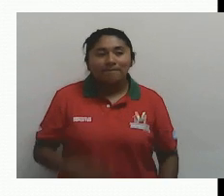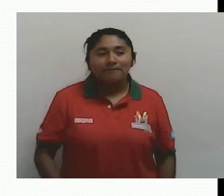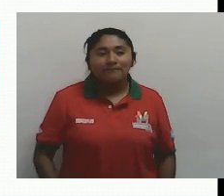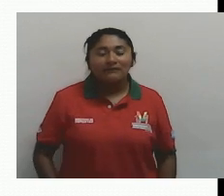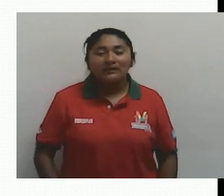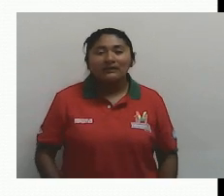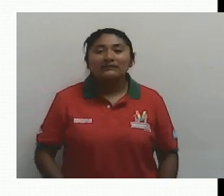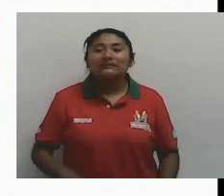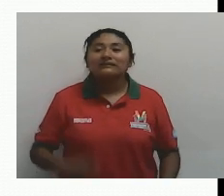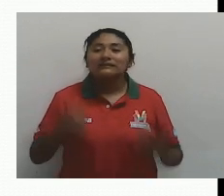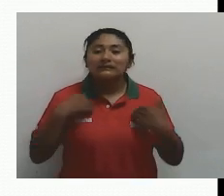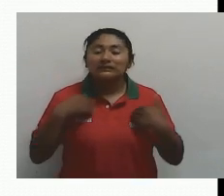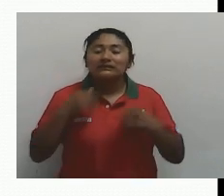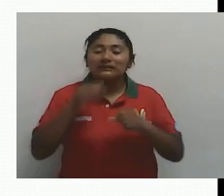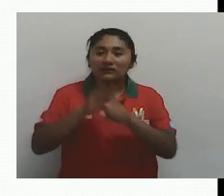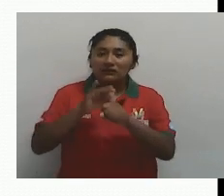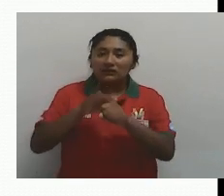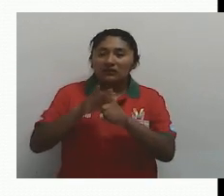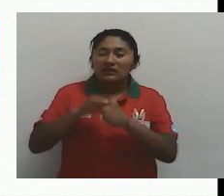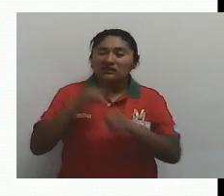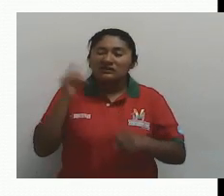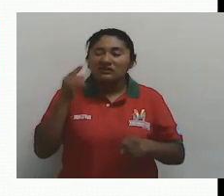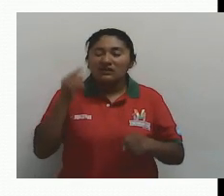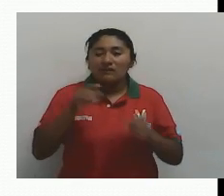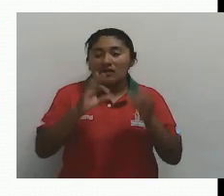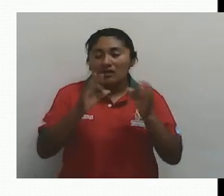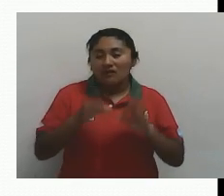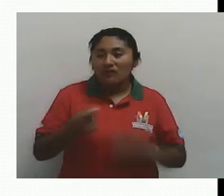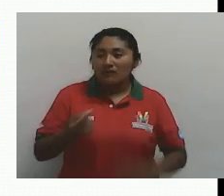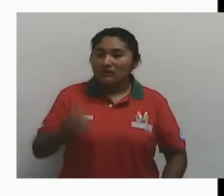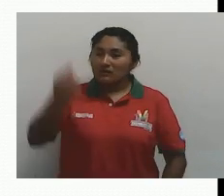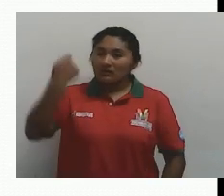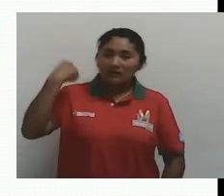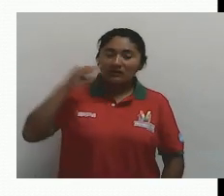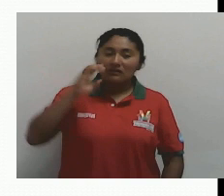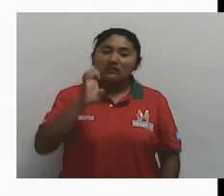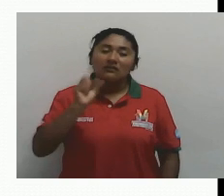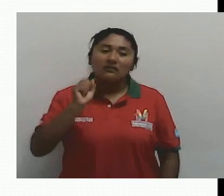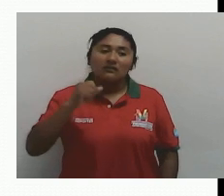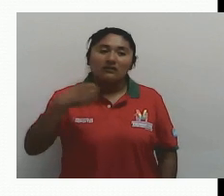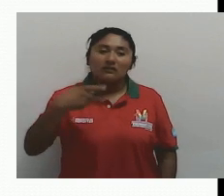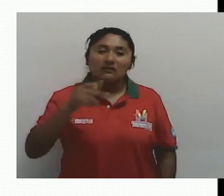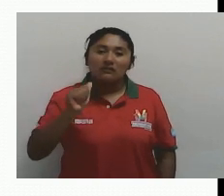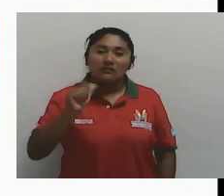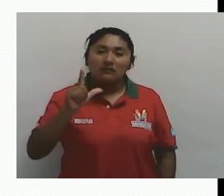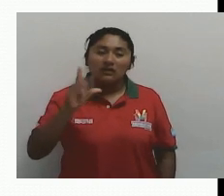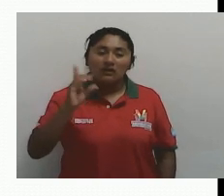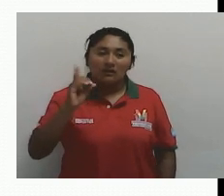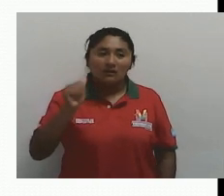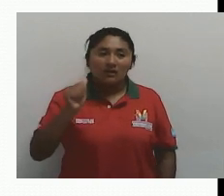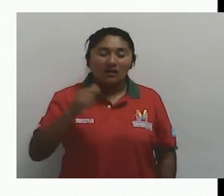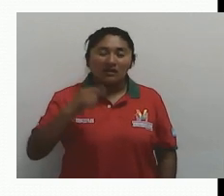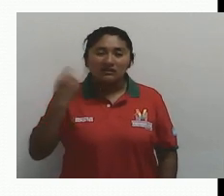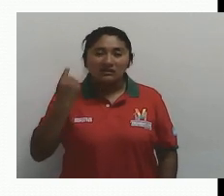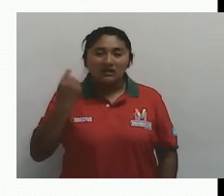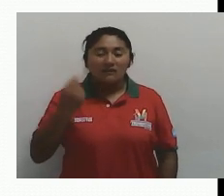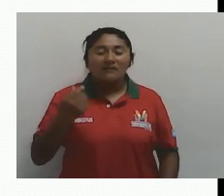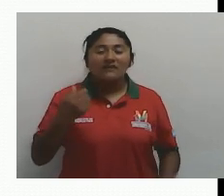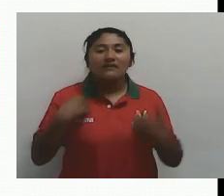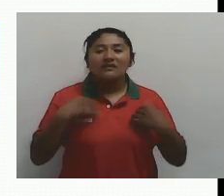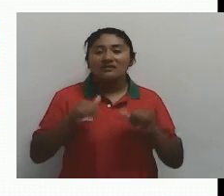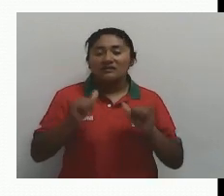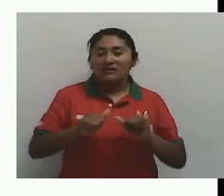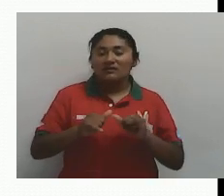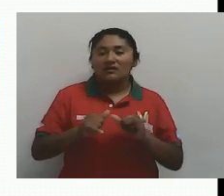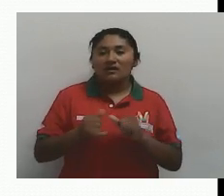espalda. Ya si ven esta redundancia en que dice manteniéndose de espalda, debe retornar de espalda, eso